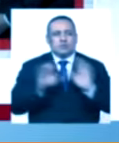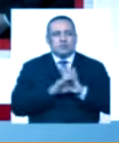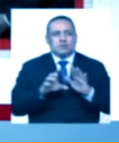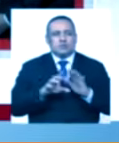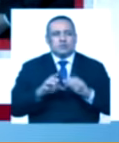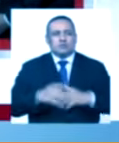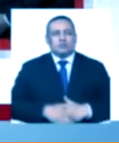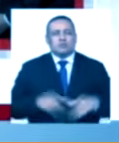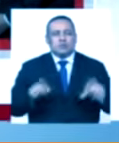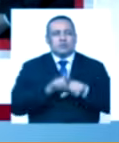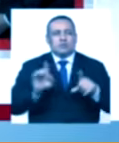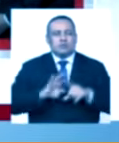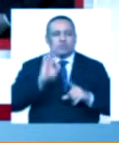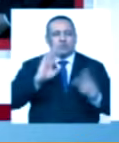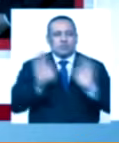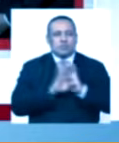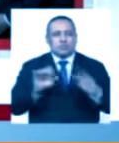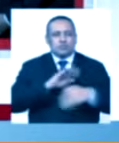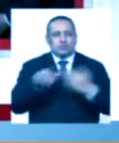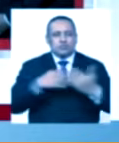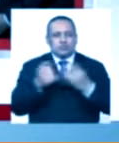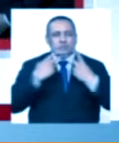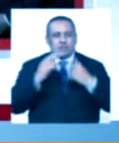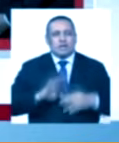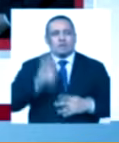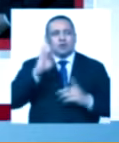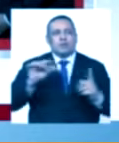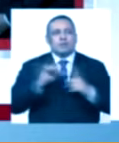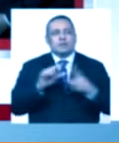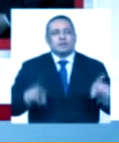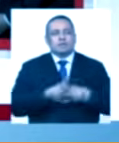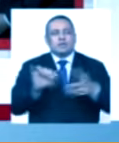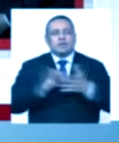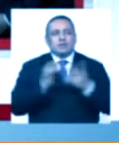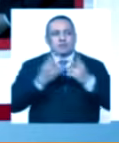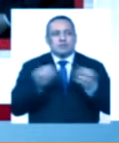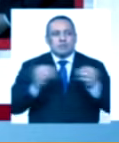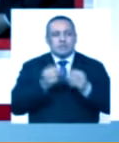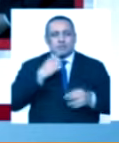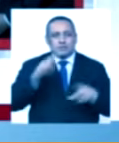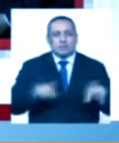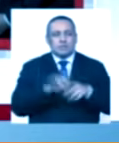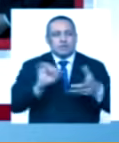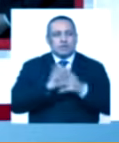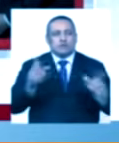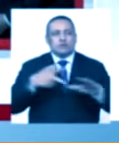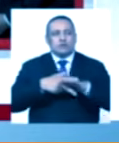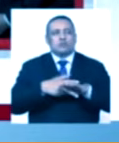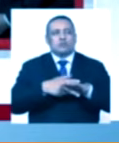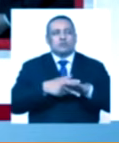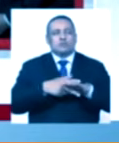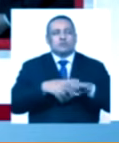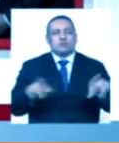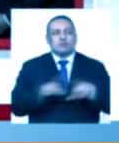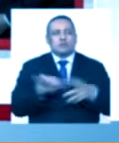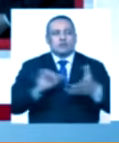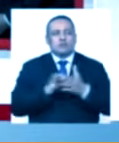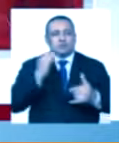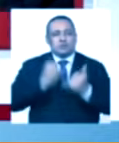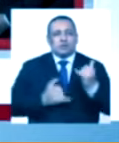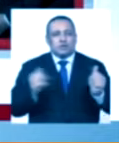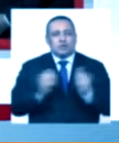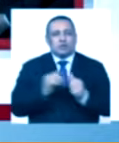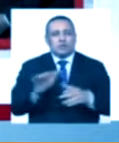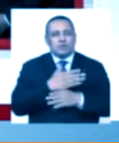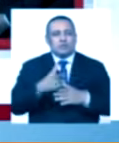hemos dado la luz a la palabra. Por favor, todos aquí han hablado lo que más ha convenido y nadie se le ha interrumpido. Ya vamos culminando con